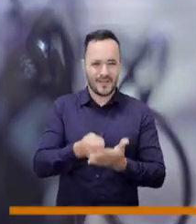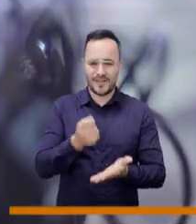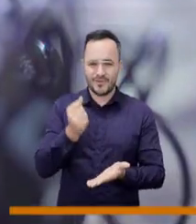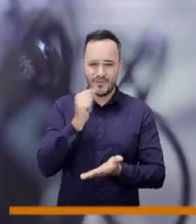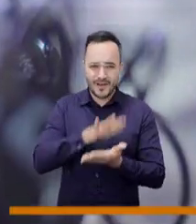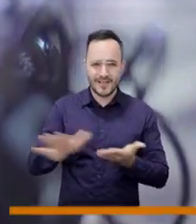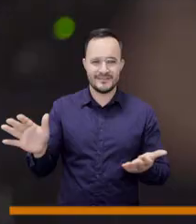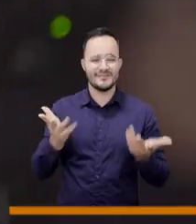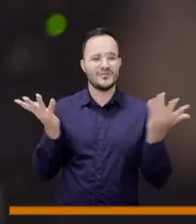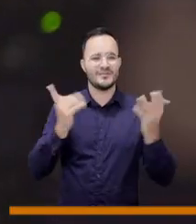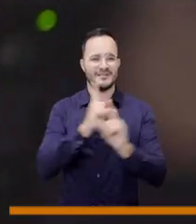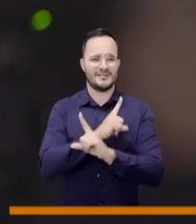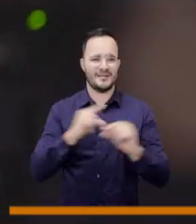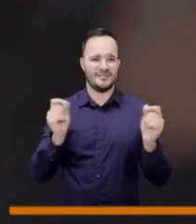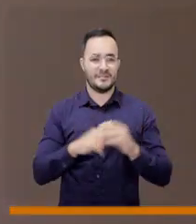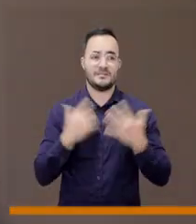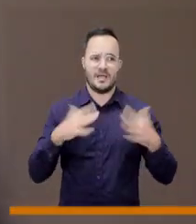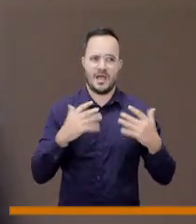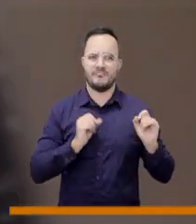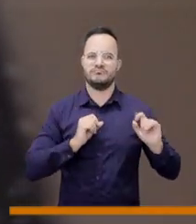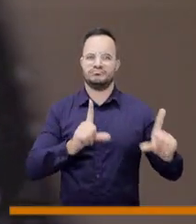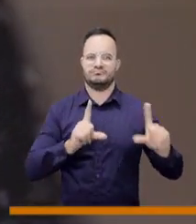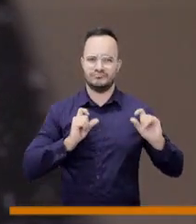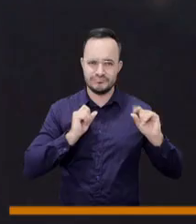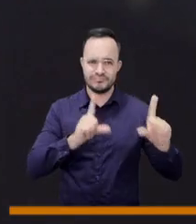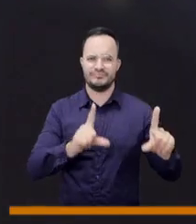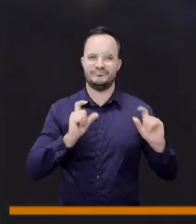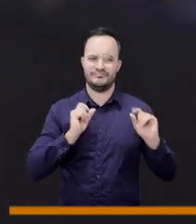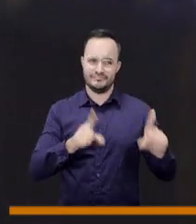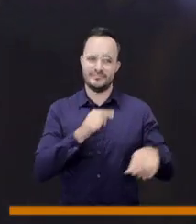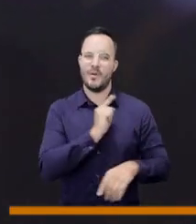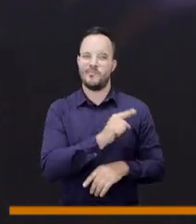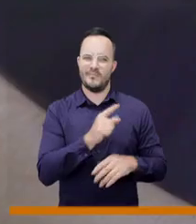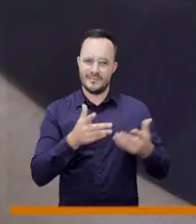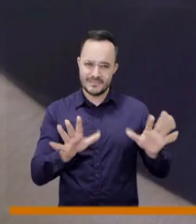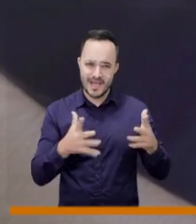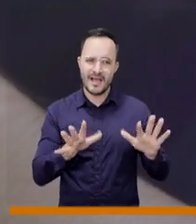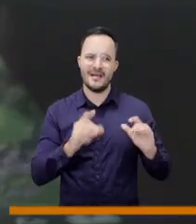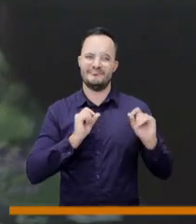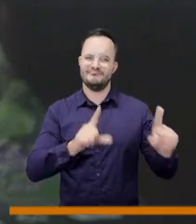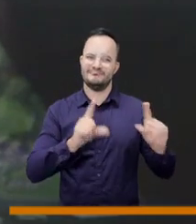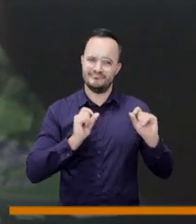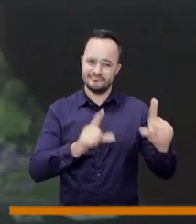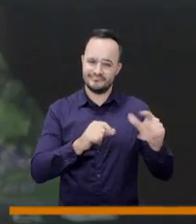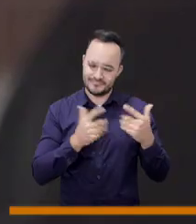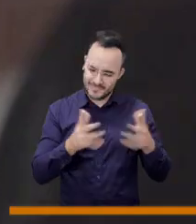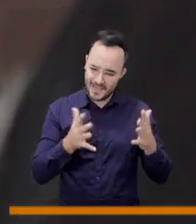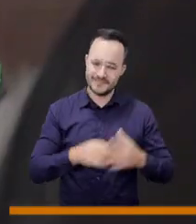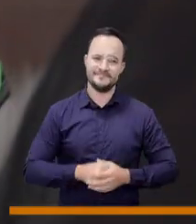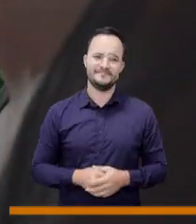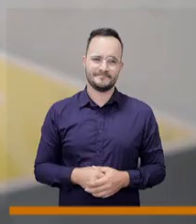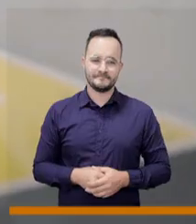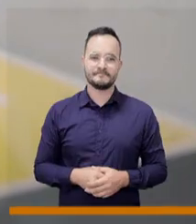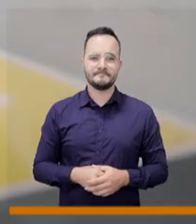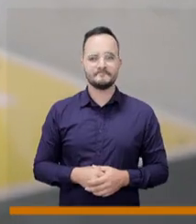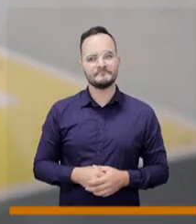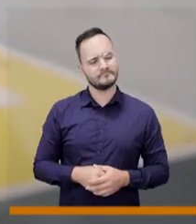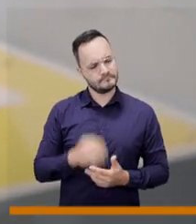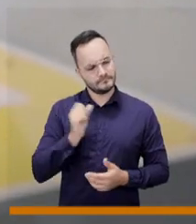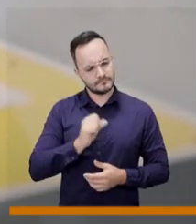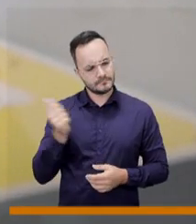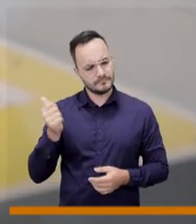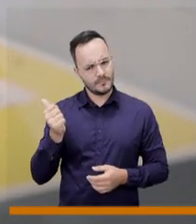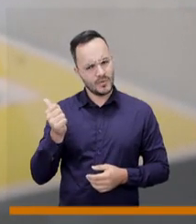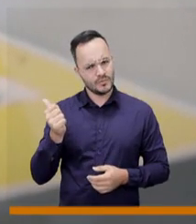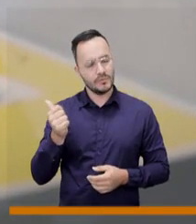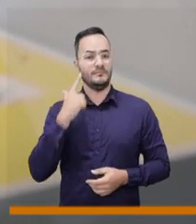de matrícula cero en el ITM. Ya han salido varias cohortes en función de esta carrera que creamos en el ITM. Pero